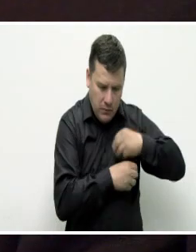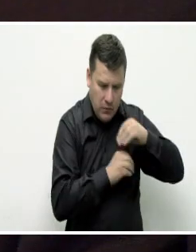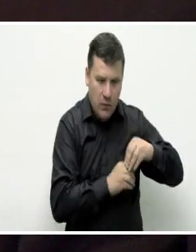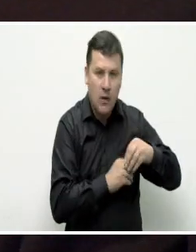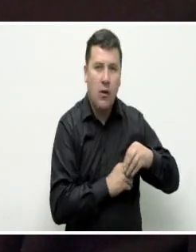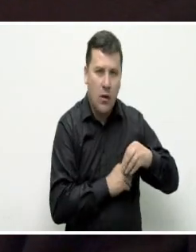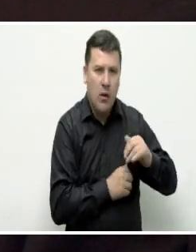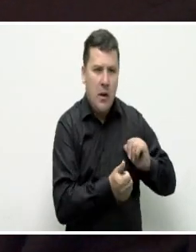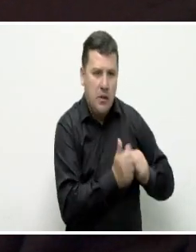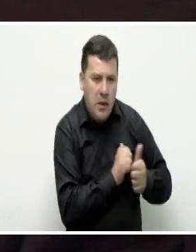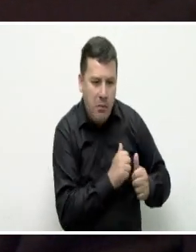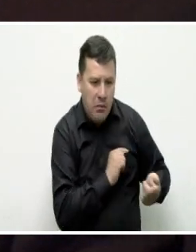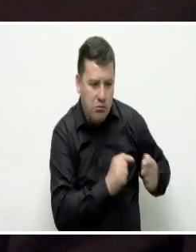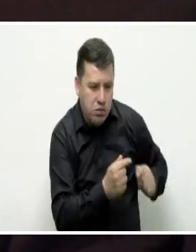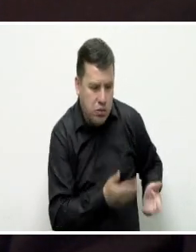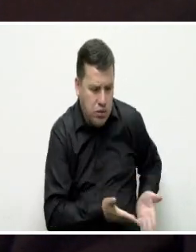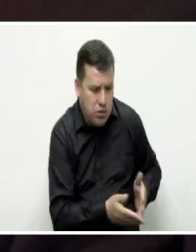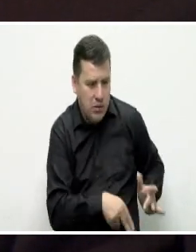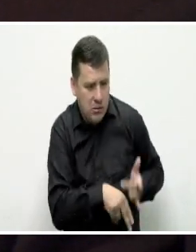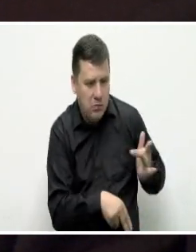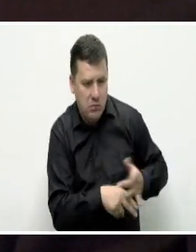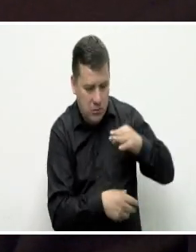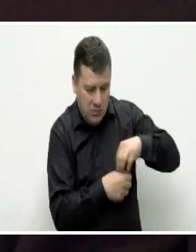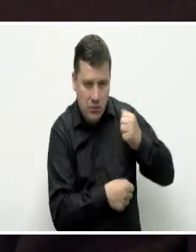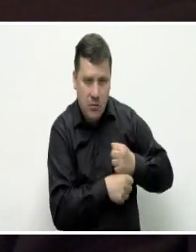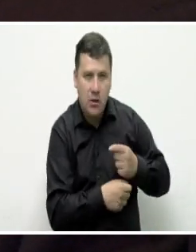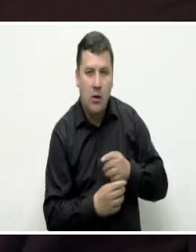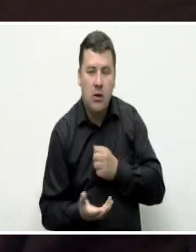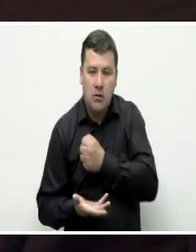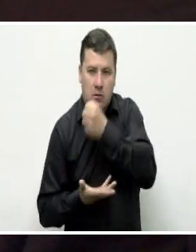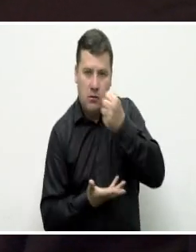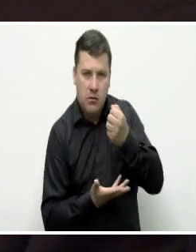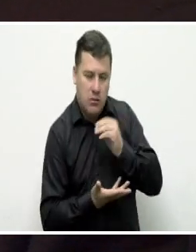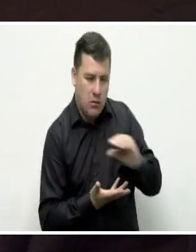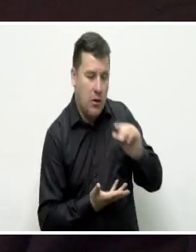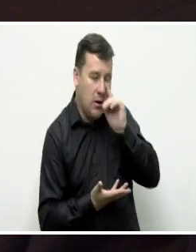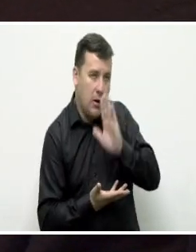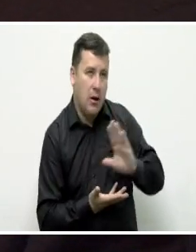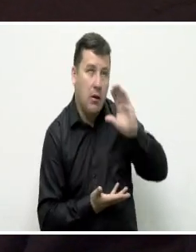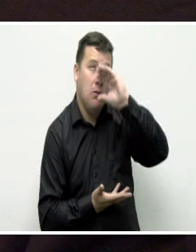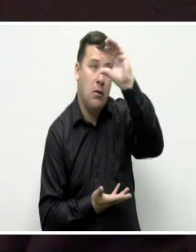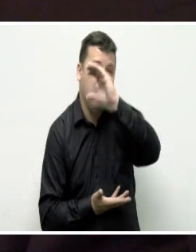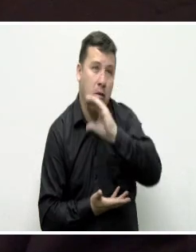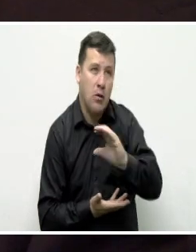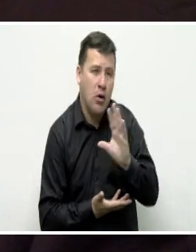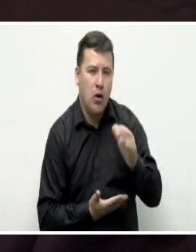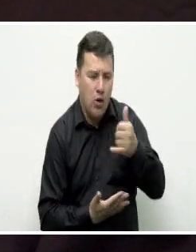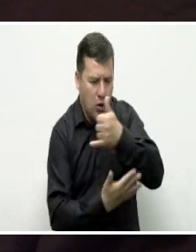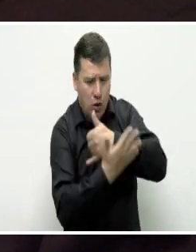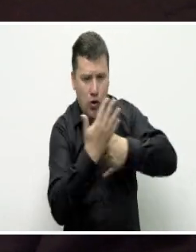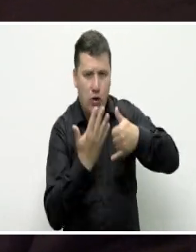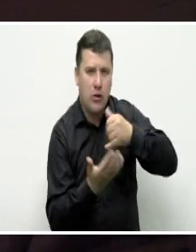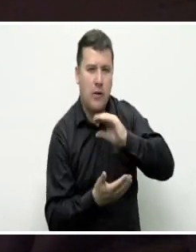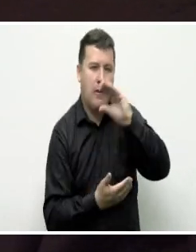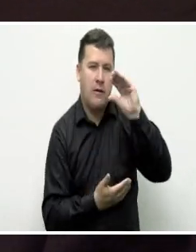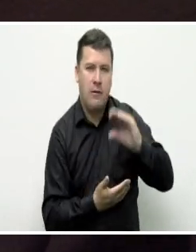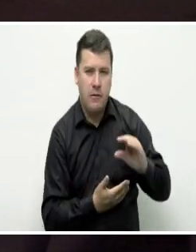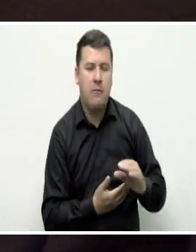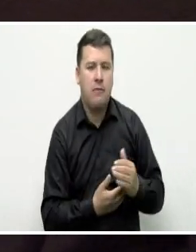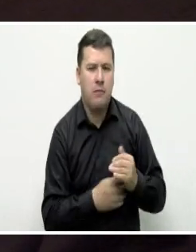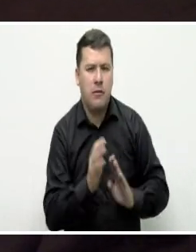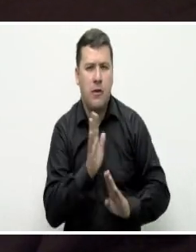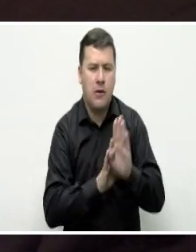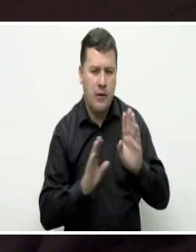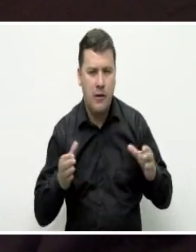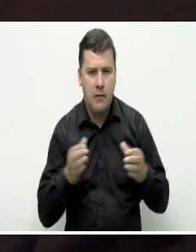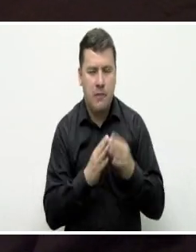los Juegos Deportivos Nacionales y el presupuesto se distribuye a nivel nacional de todos los servidores públicos. Hemos